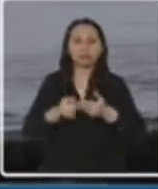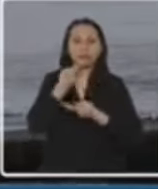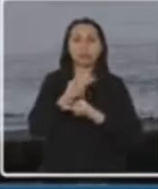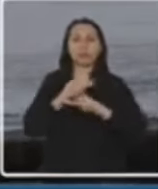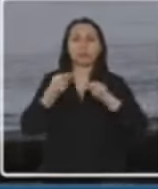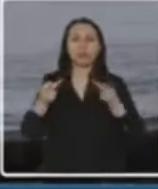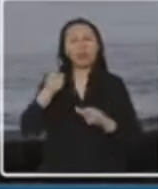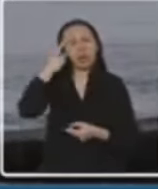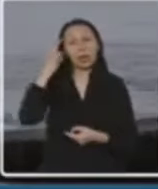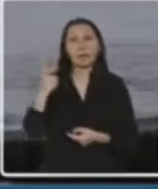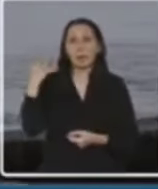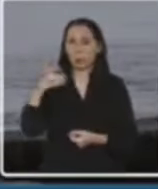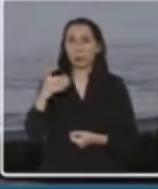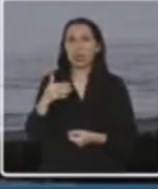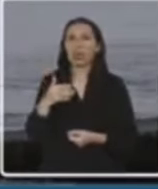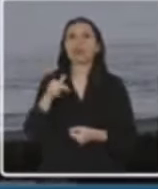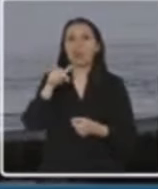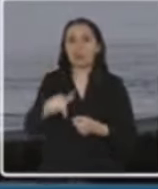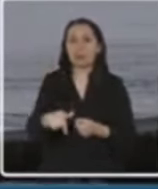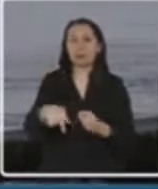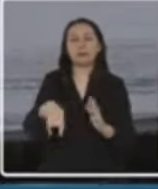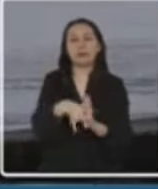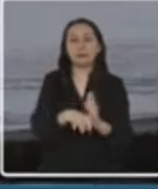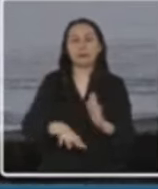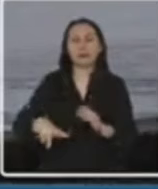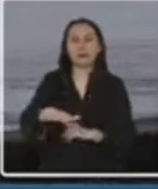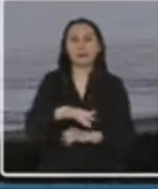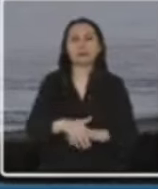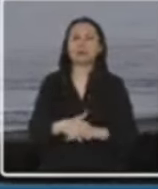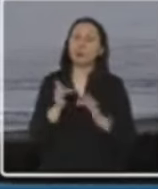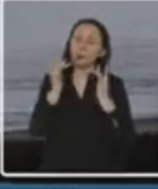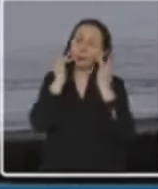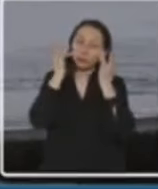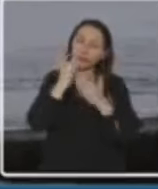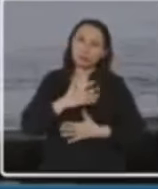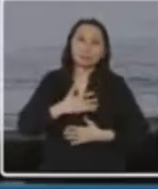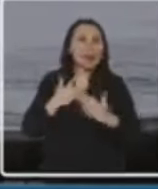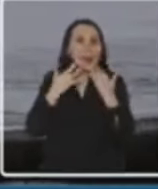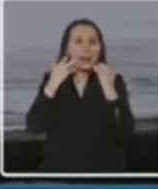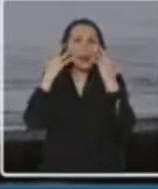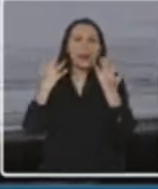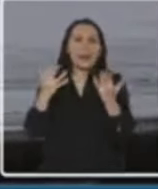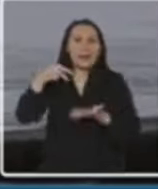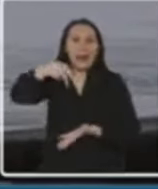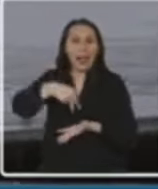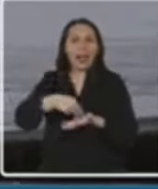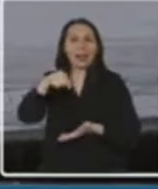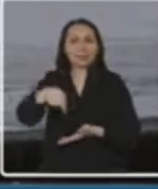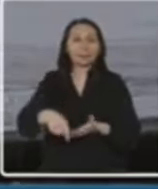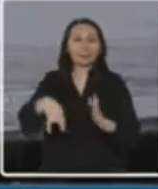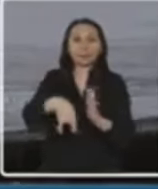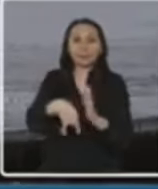anuncios que creemos van a ser relevantes para la provincia estoy contento alegre de estar aquí en